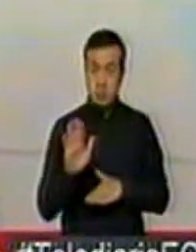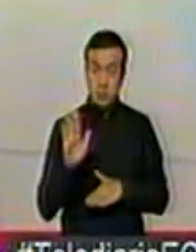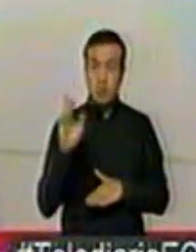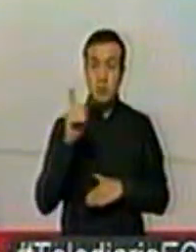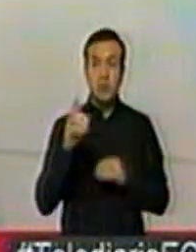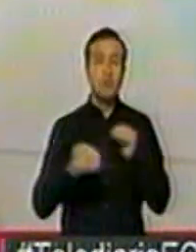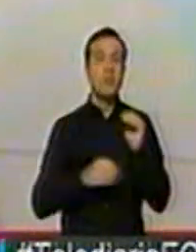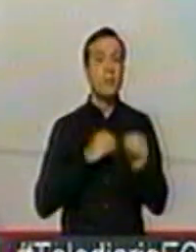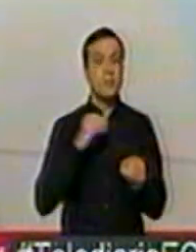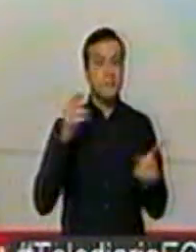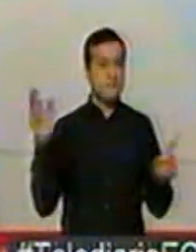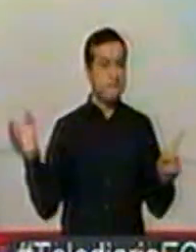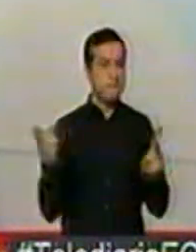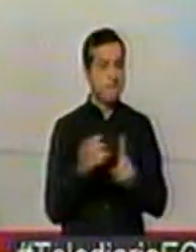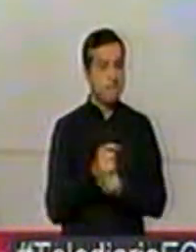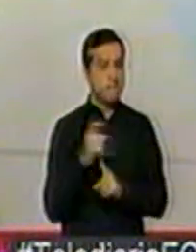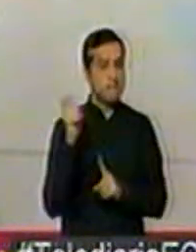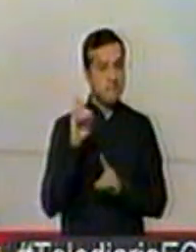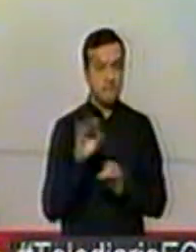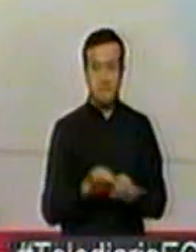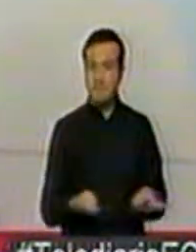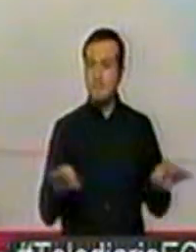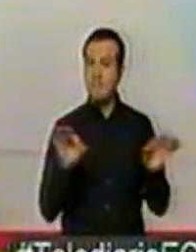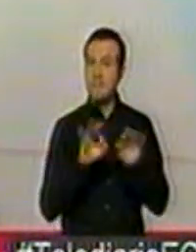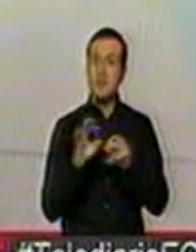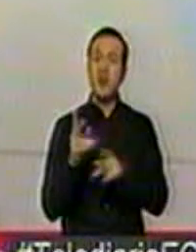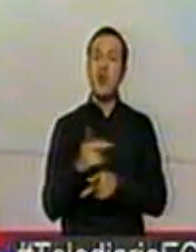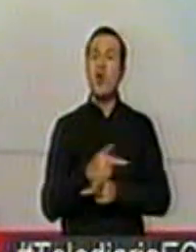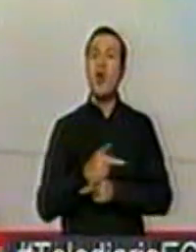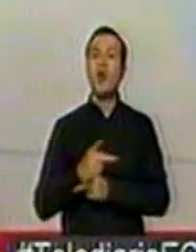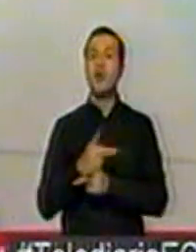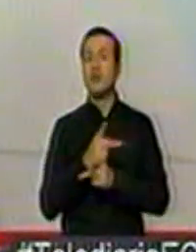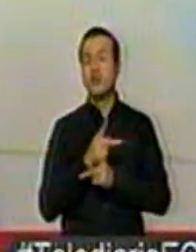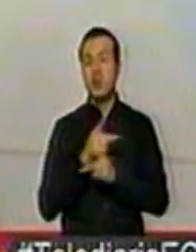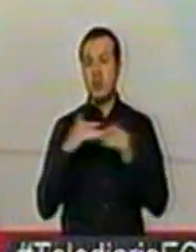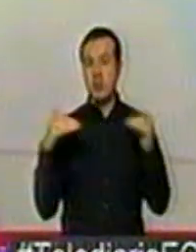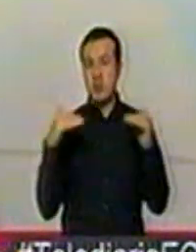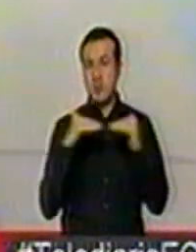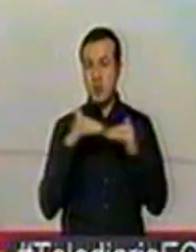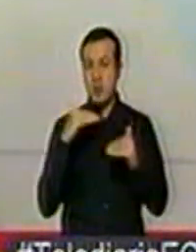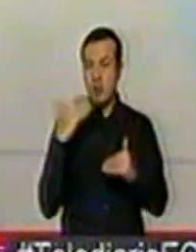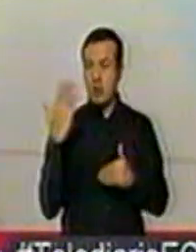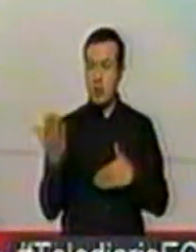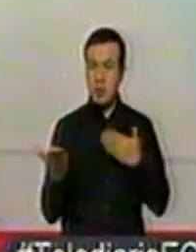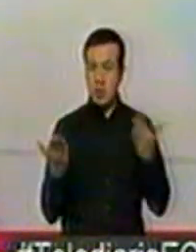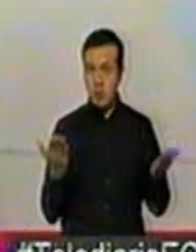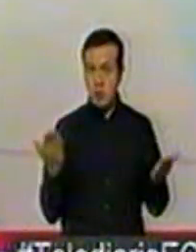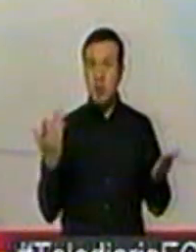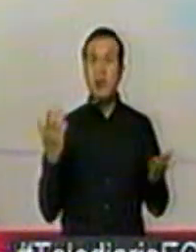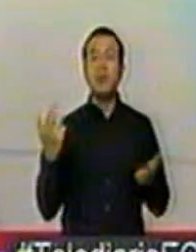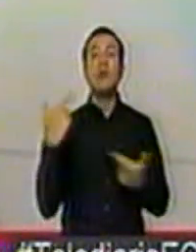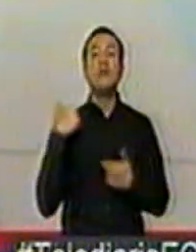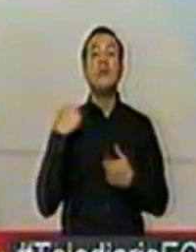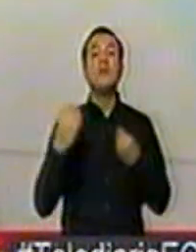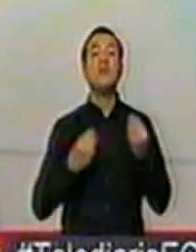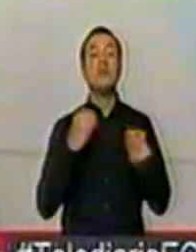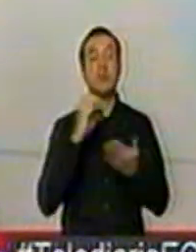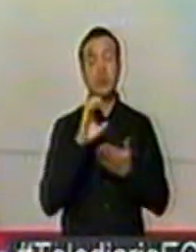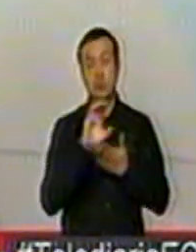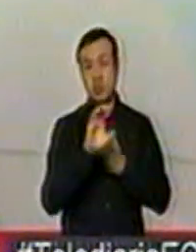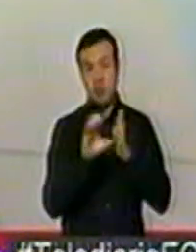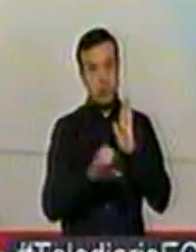poder cumplir con esto. Nosotros desde el Consejo Nacional de Igualdad Intergeneracional también tenemos la facultad constitucional de